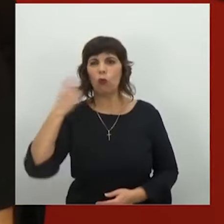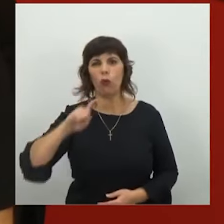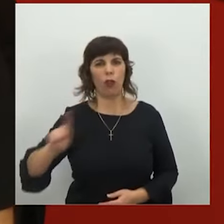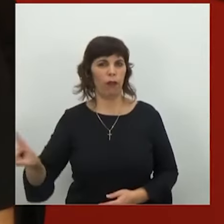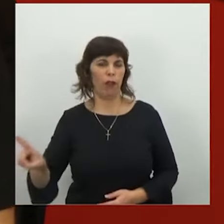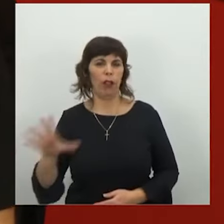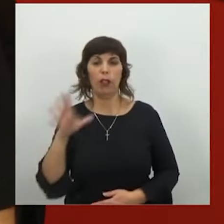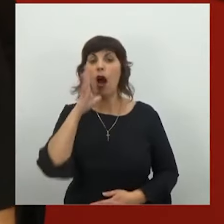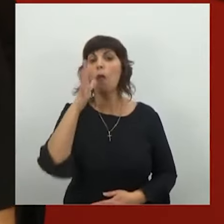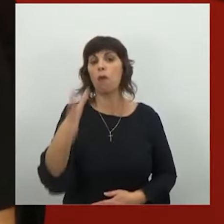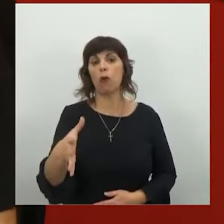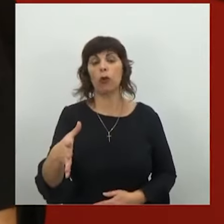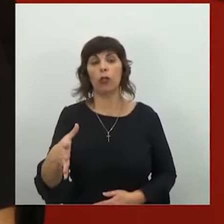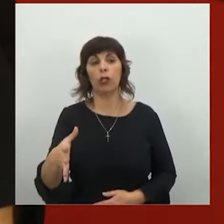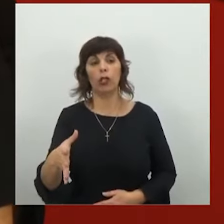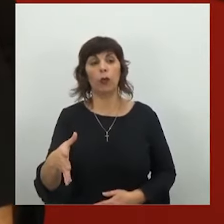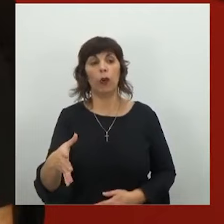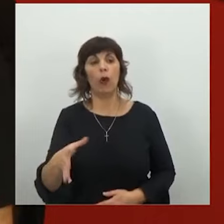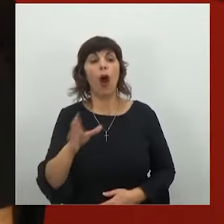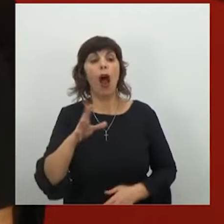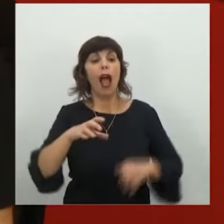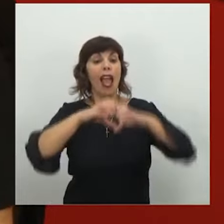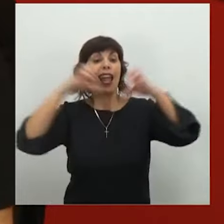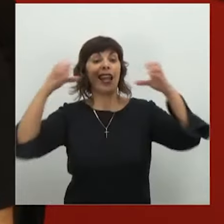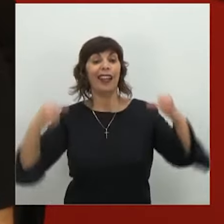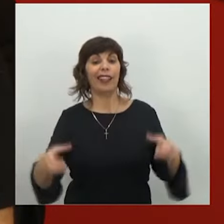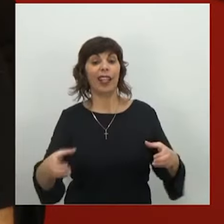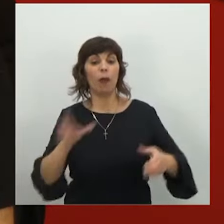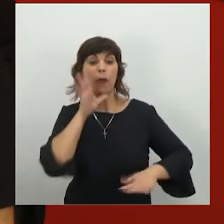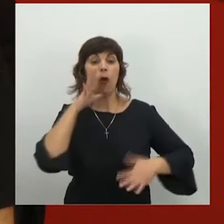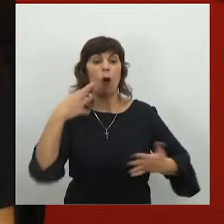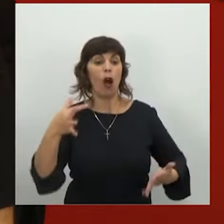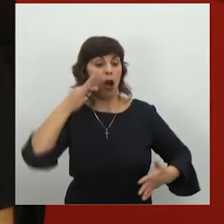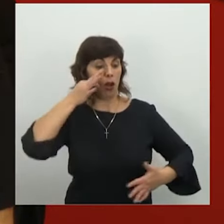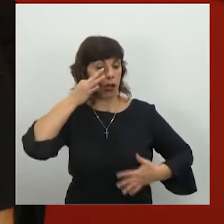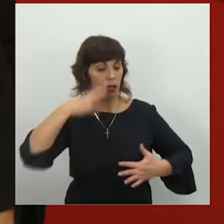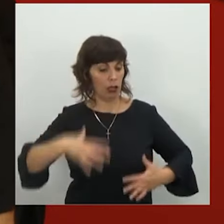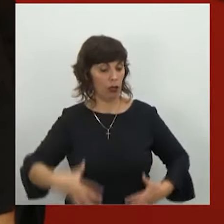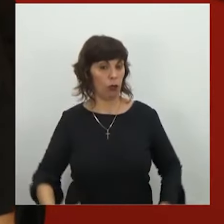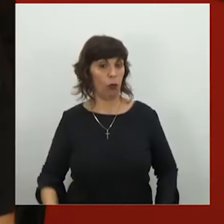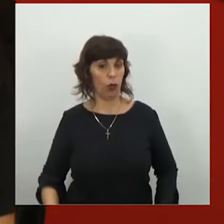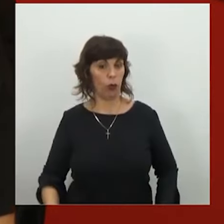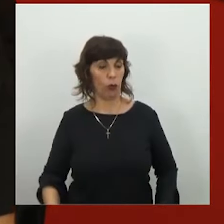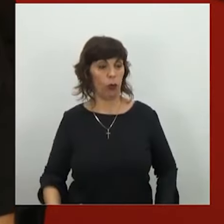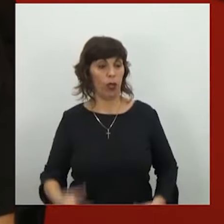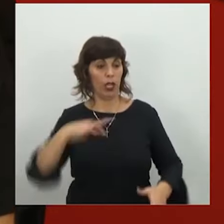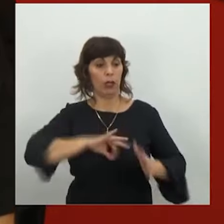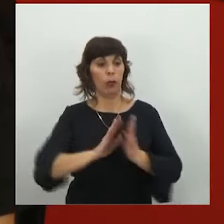cuerpo. Vuestro cuerpo es el templo del Espíritu Santo.